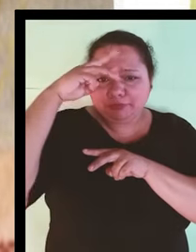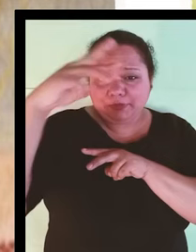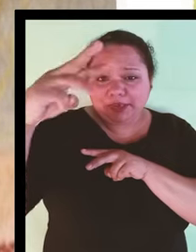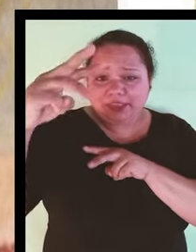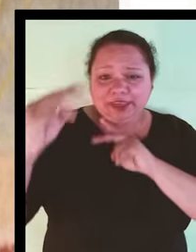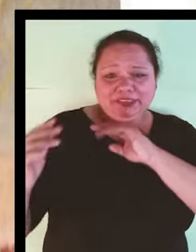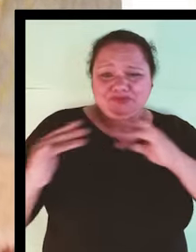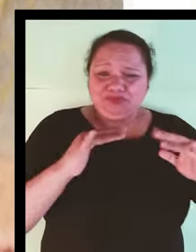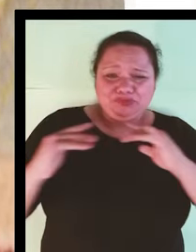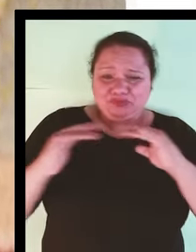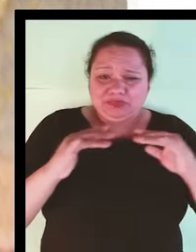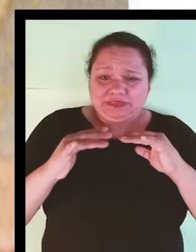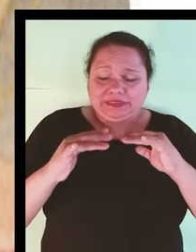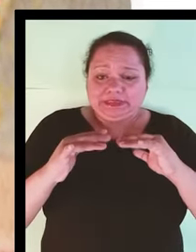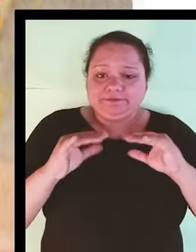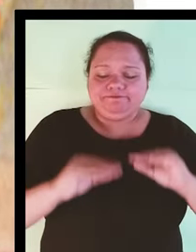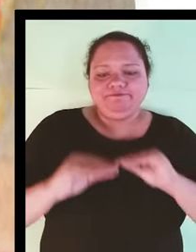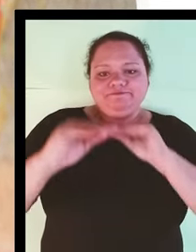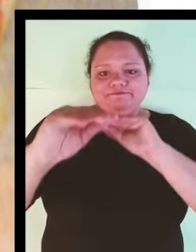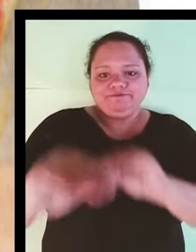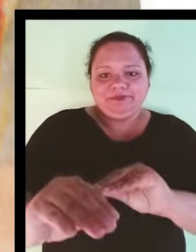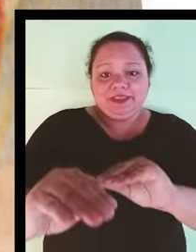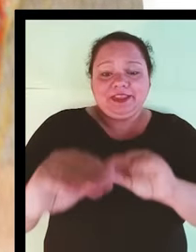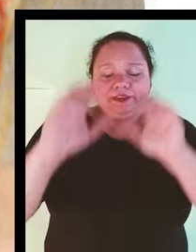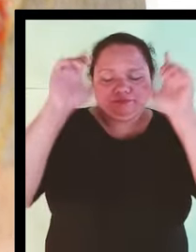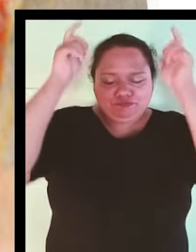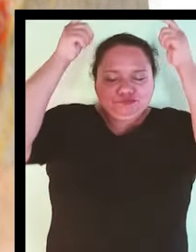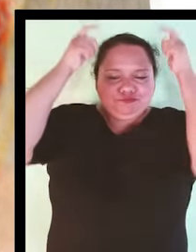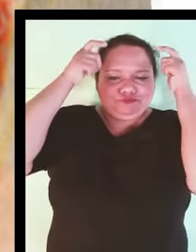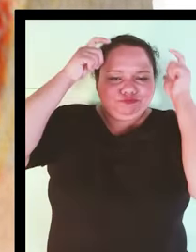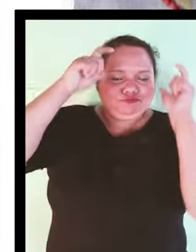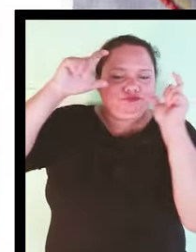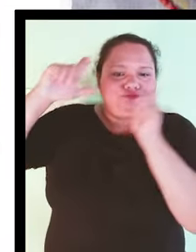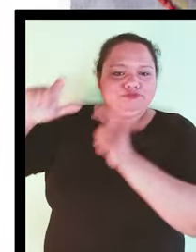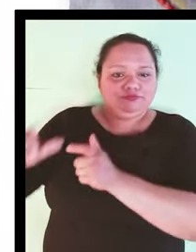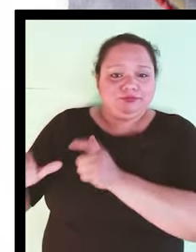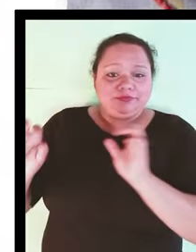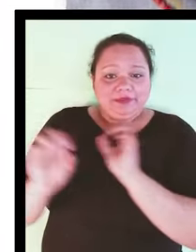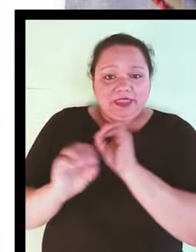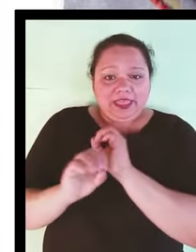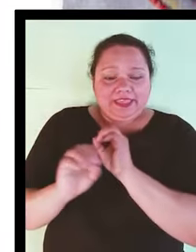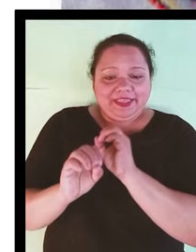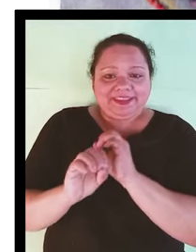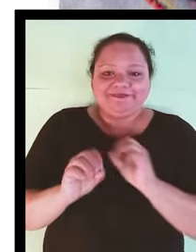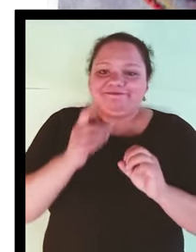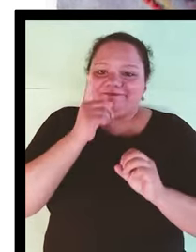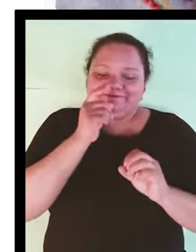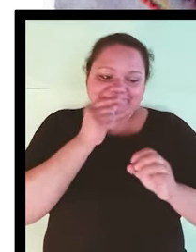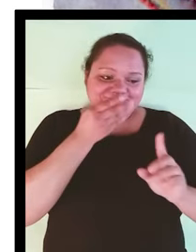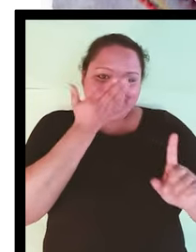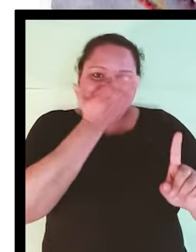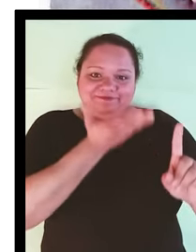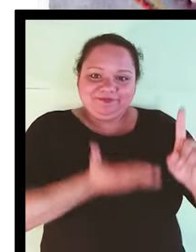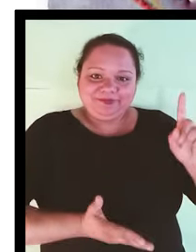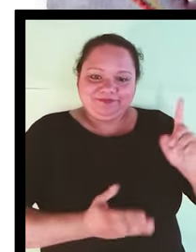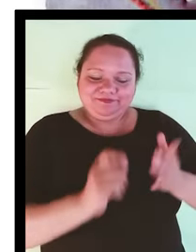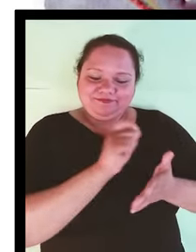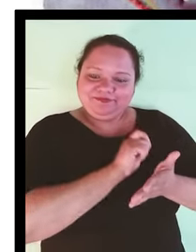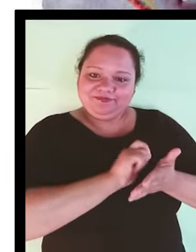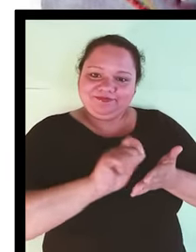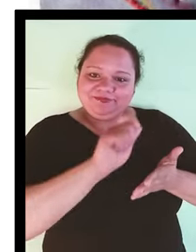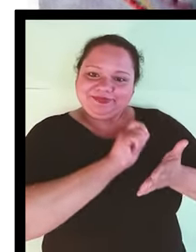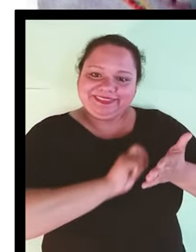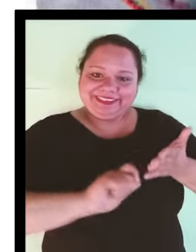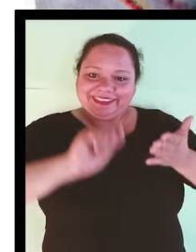Civil. La Sin Sombrero es una obra de Clara de Frutos, una artista madrileña que estudió en